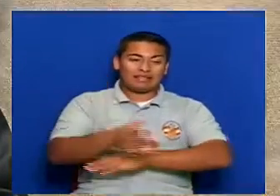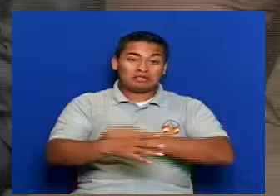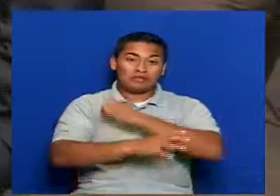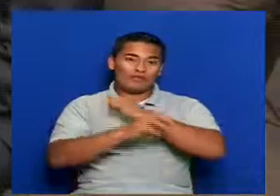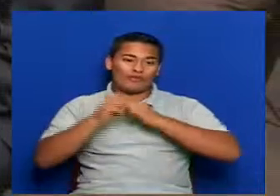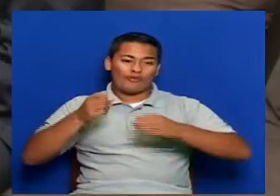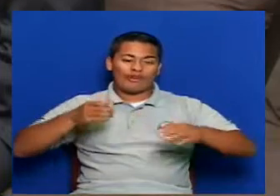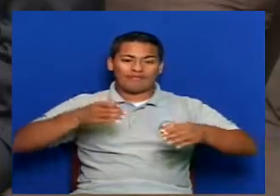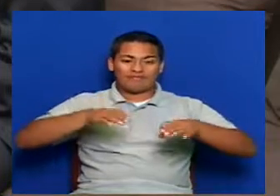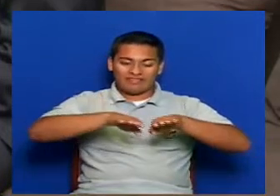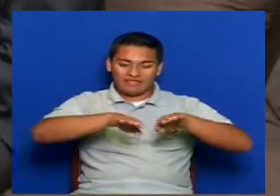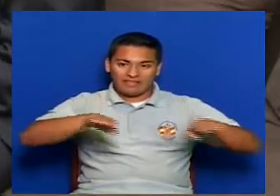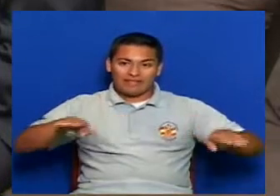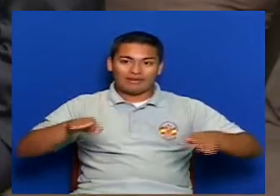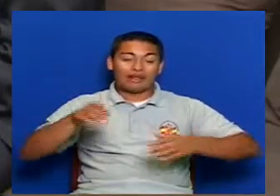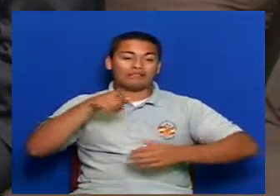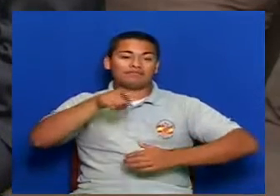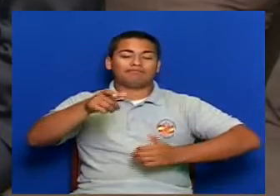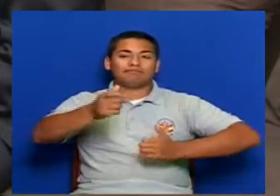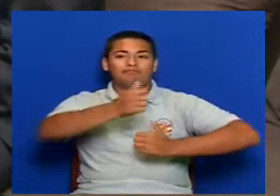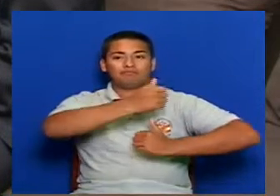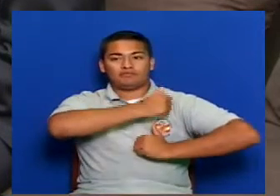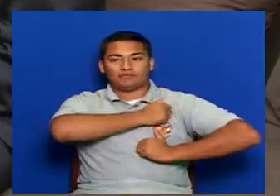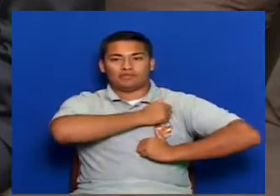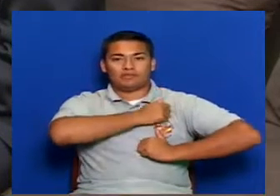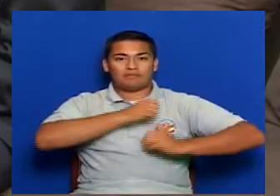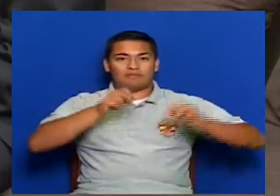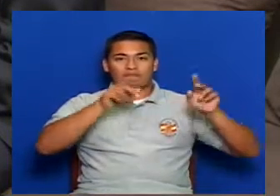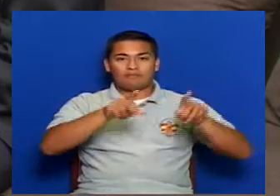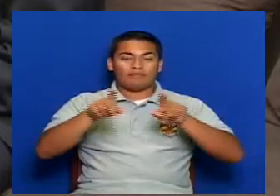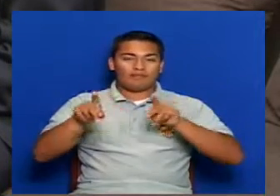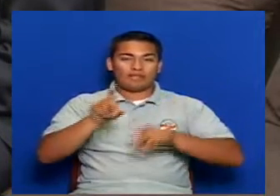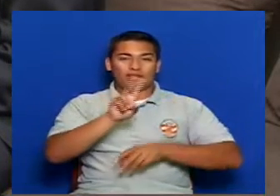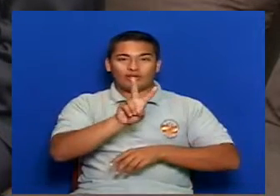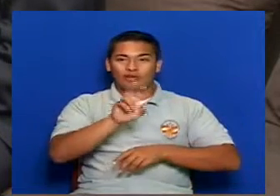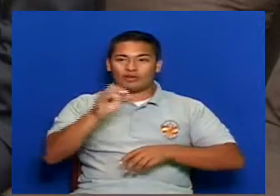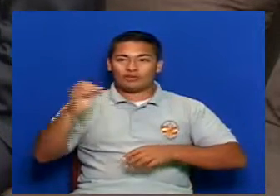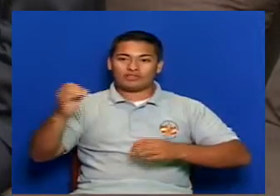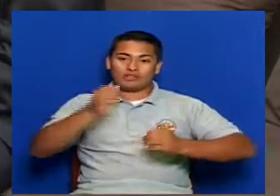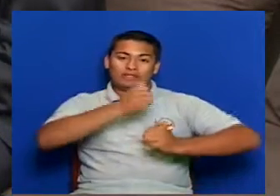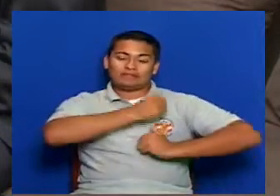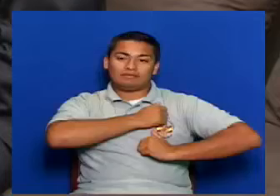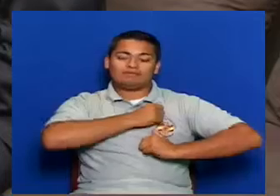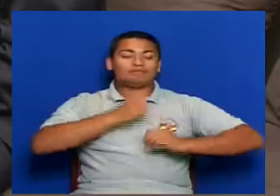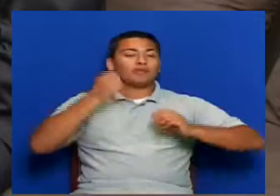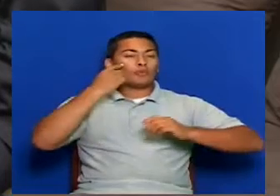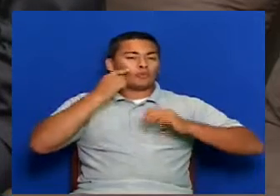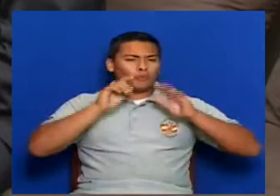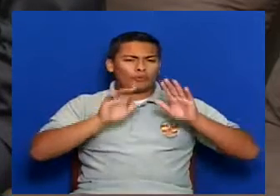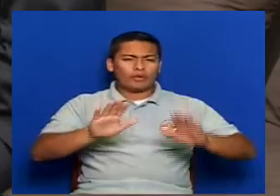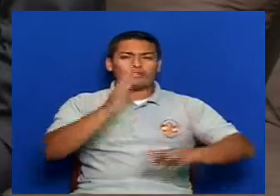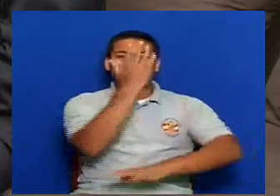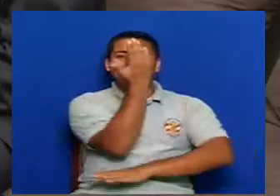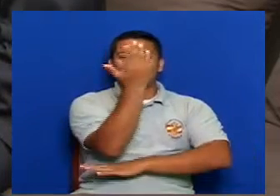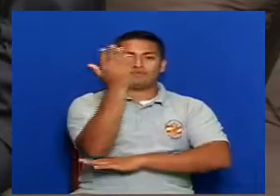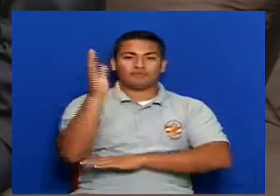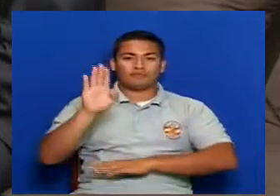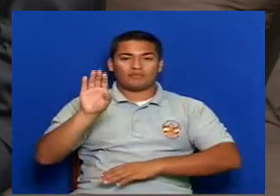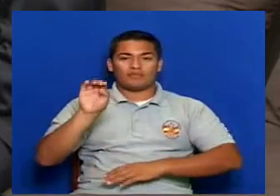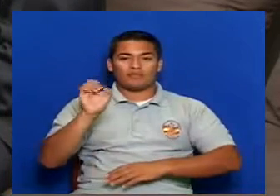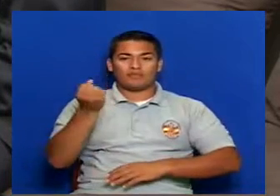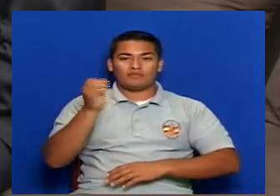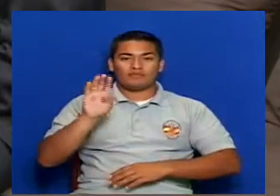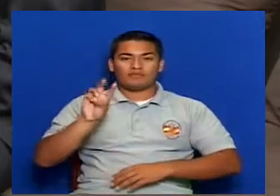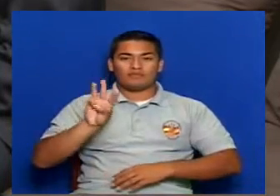que tiene el ejército allí de más de 200 efectivos que aunque no es mucho pero han hecho una gran labor en esta reserva en